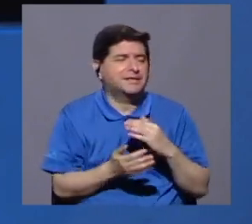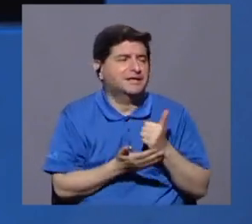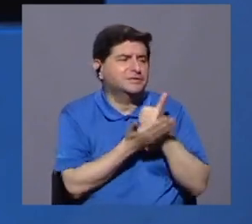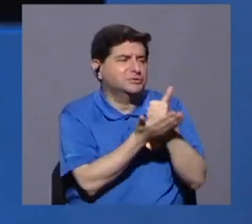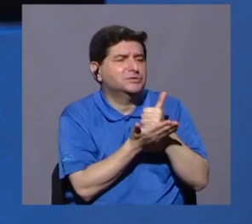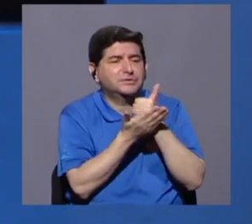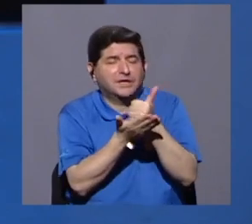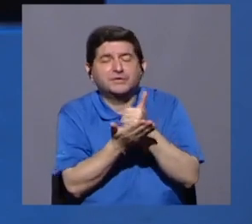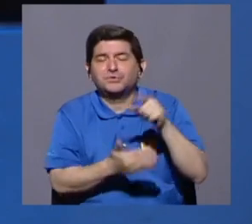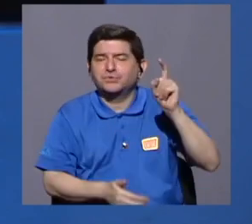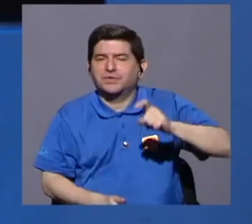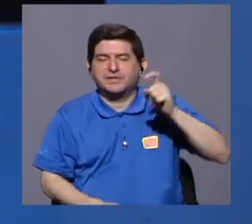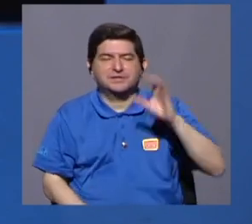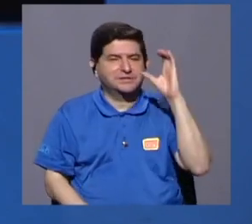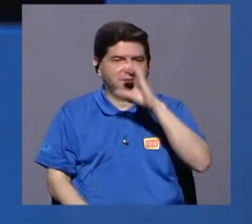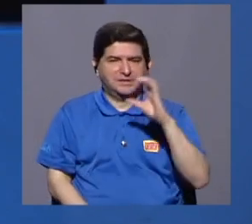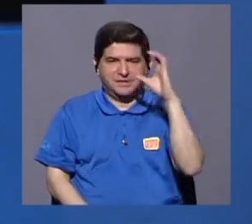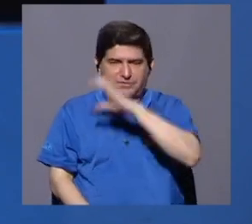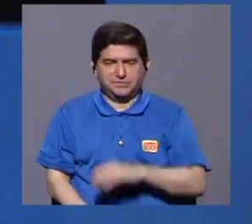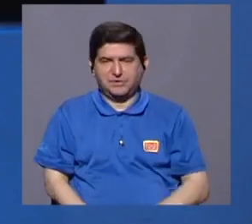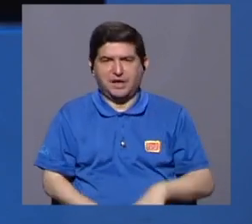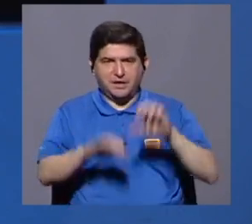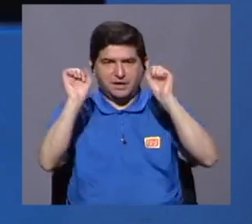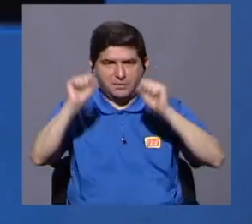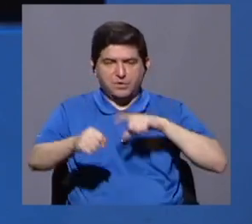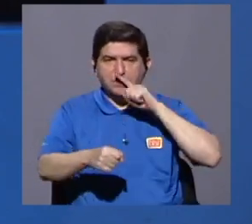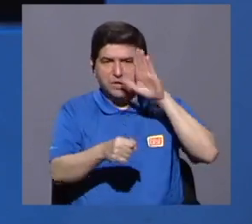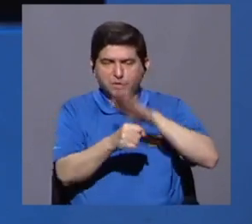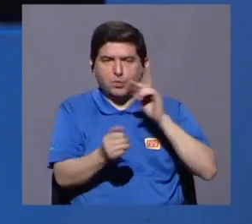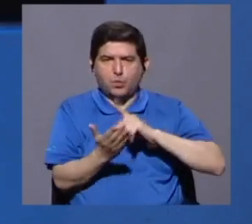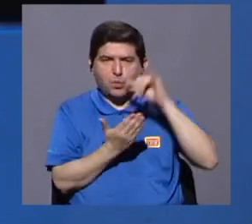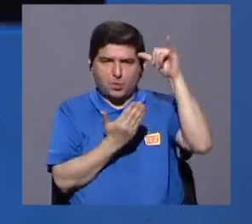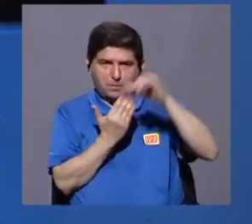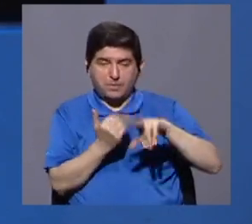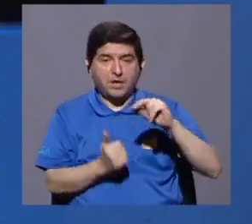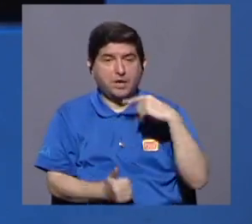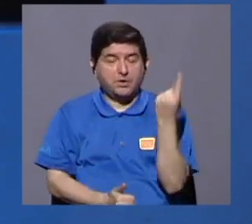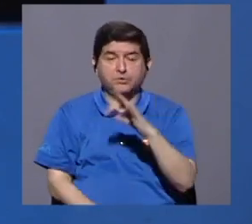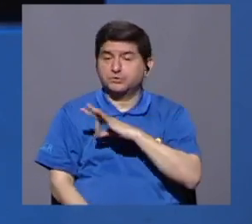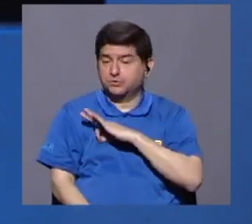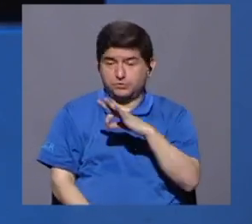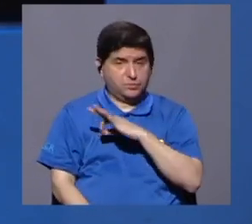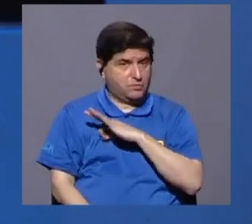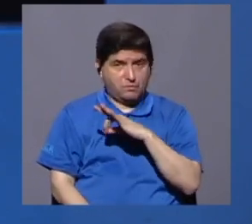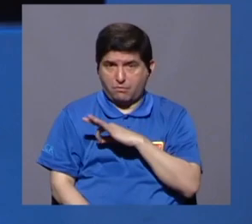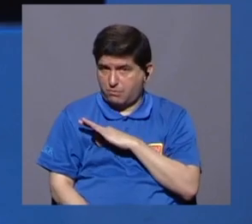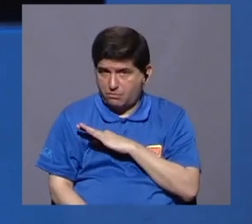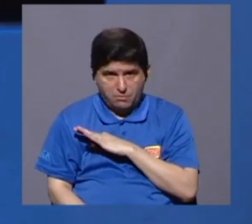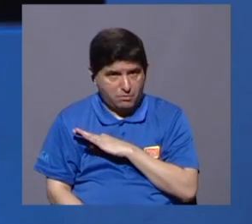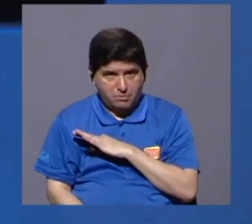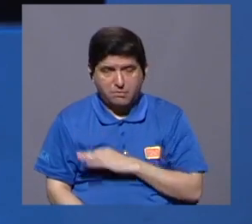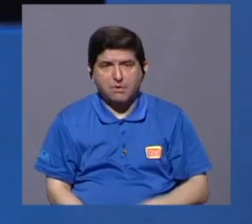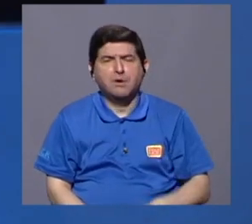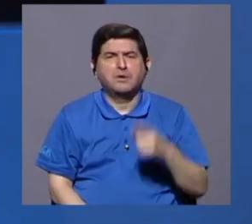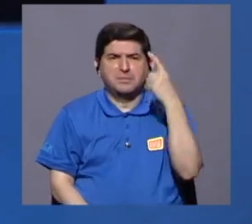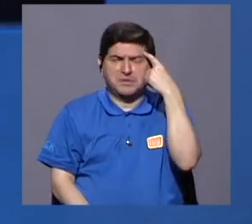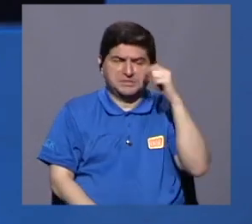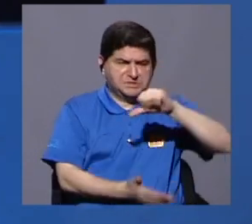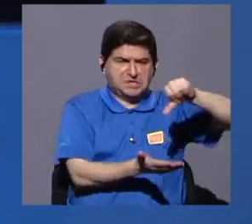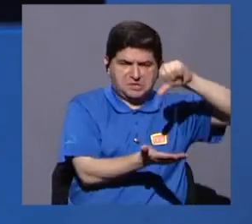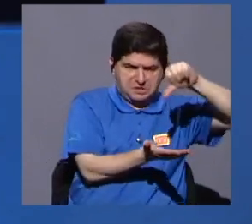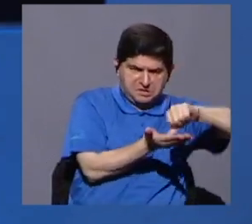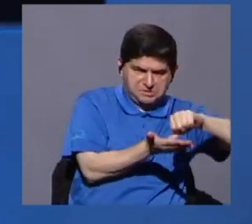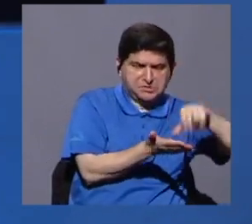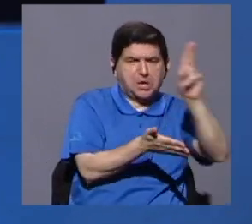que sean necesarias para para llevar a cabo este proyecto que es no sólo beneficioso para para el centro